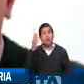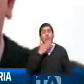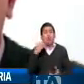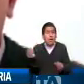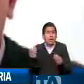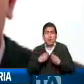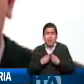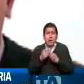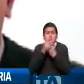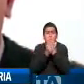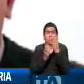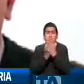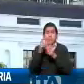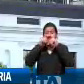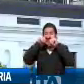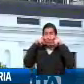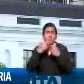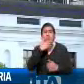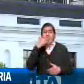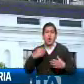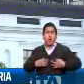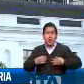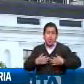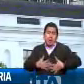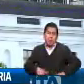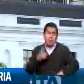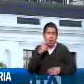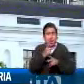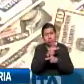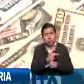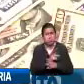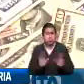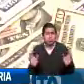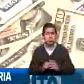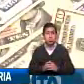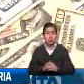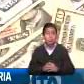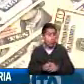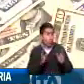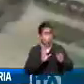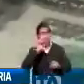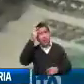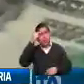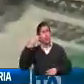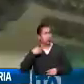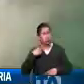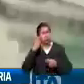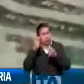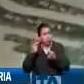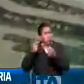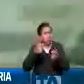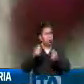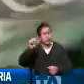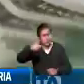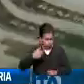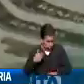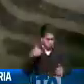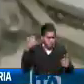para el titular de prensa. Según trascendió, el gobierno tiene la liquidez necesaria para el pago de la bonificación